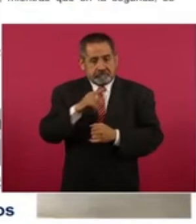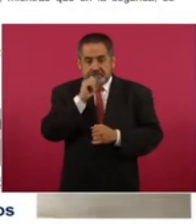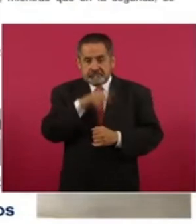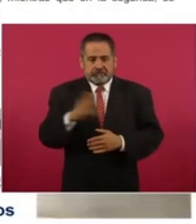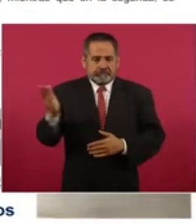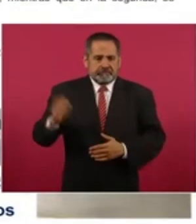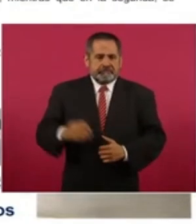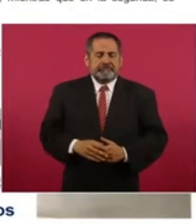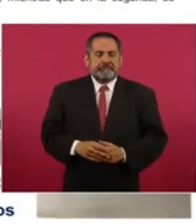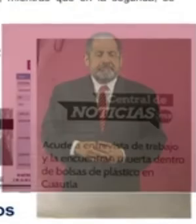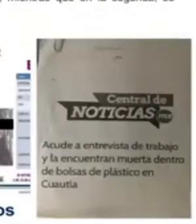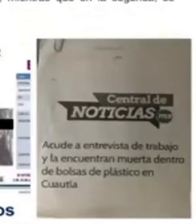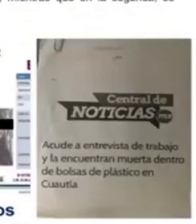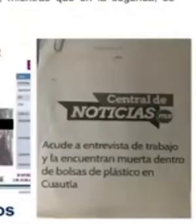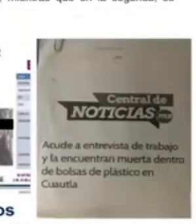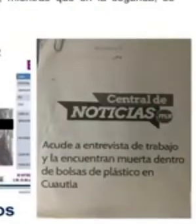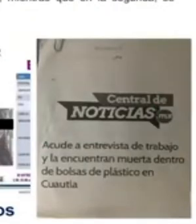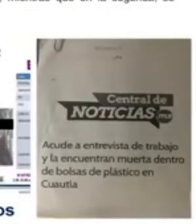víctimas.